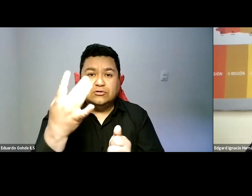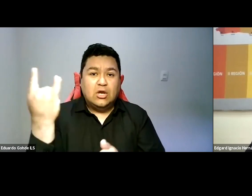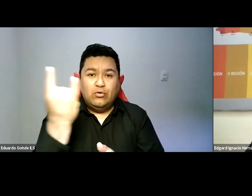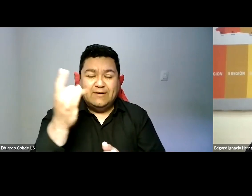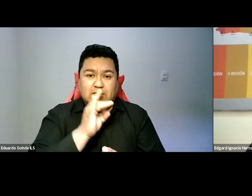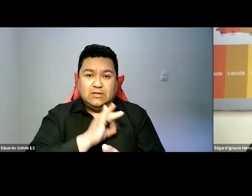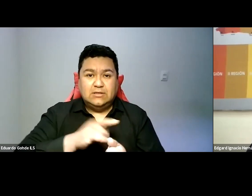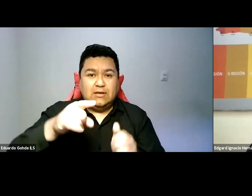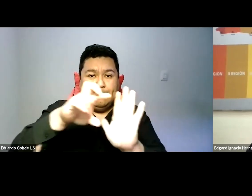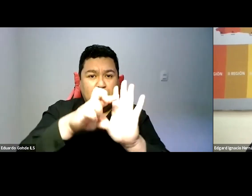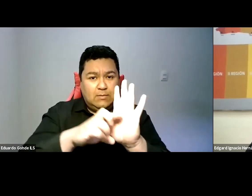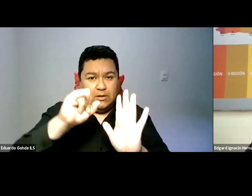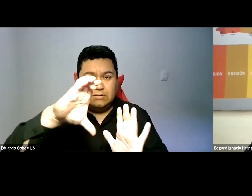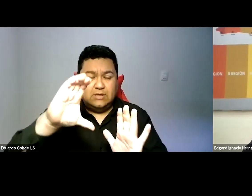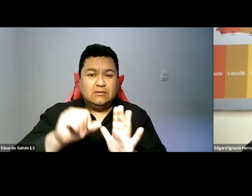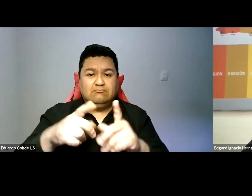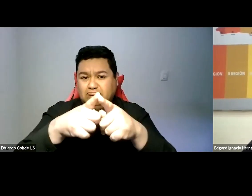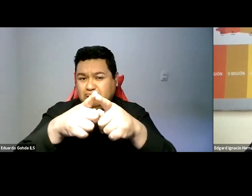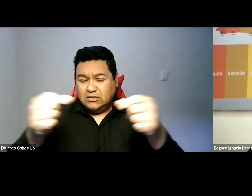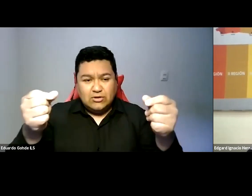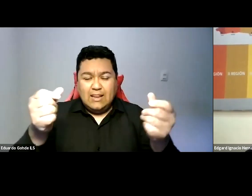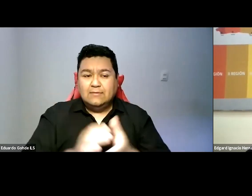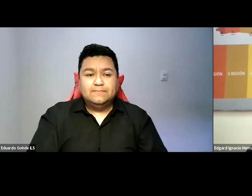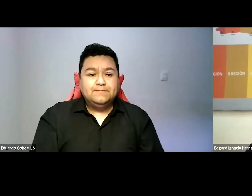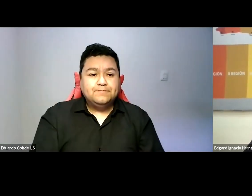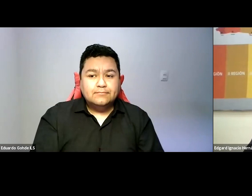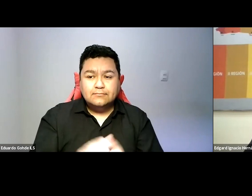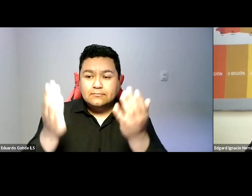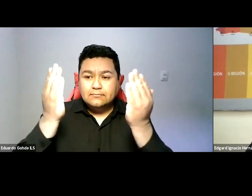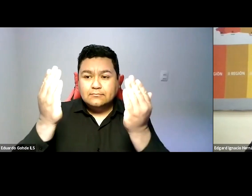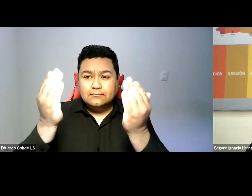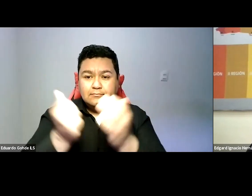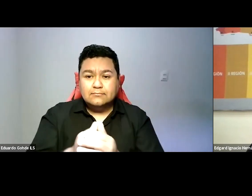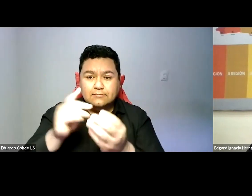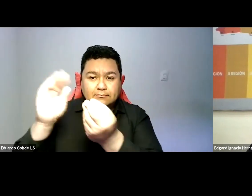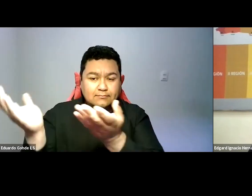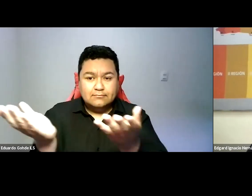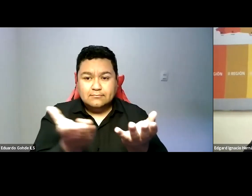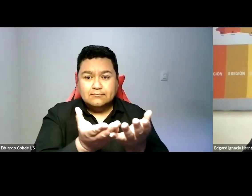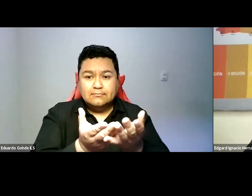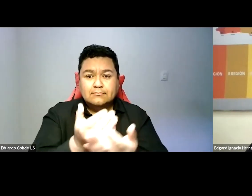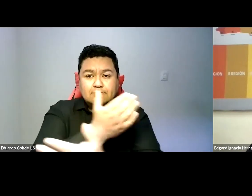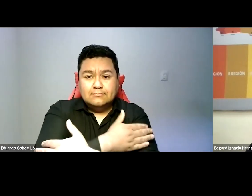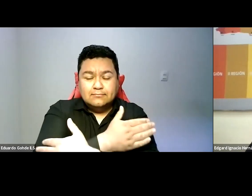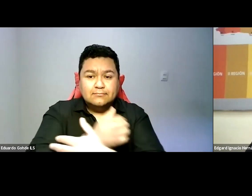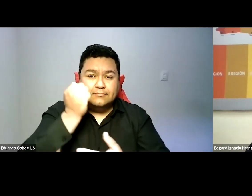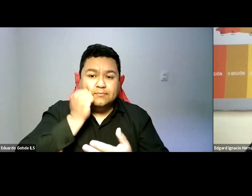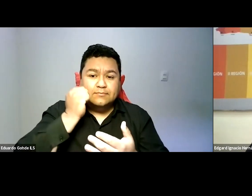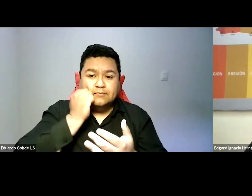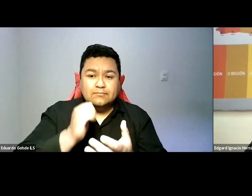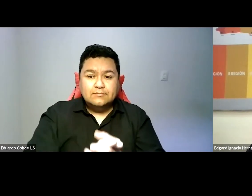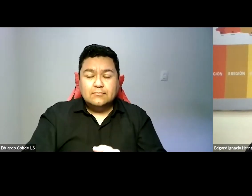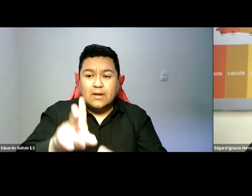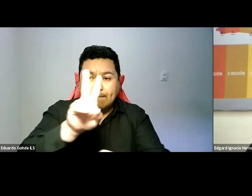programa ISEC a nivel nacional. Queremos saludar también, por supuesto, y dar la bienvenida y un abrazo también muy cariñoso a